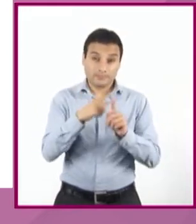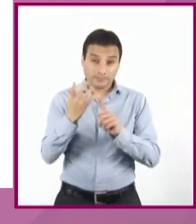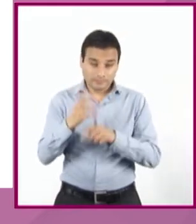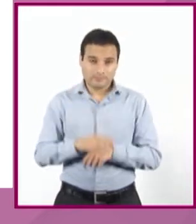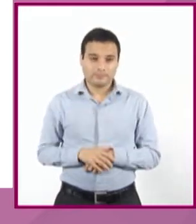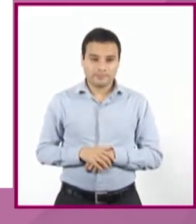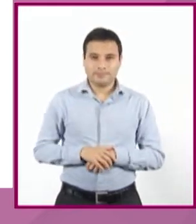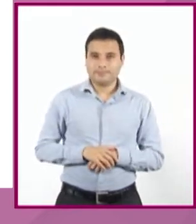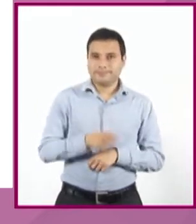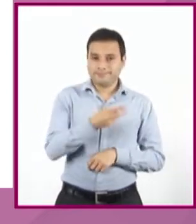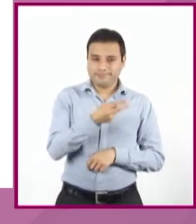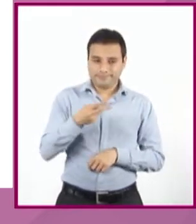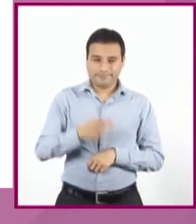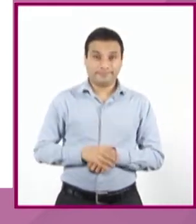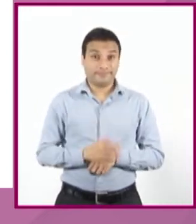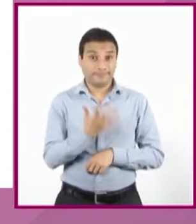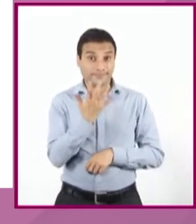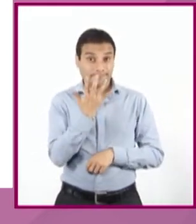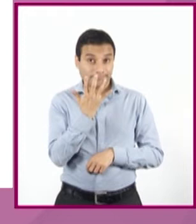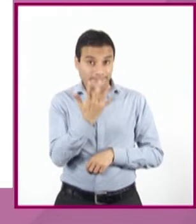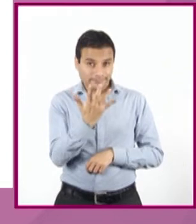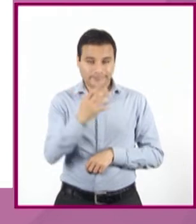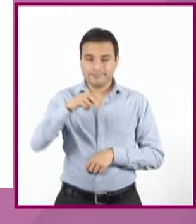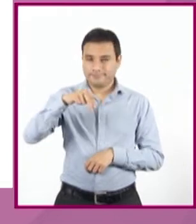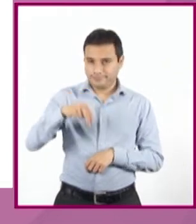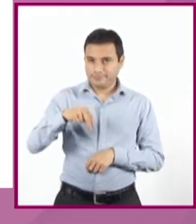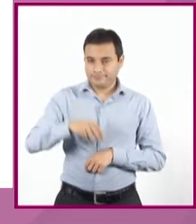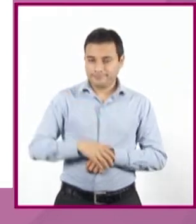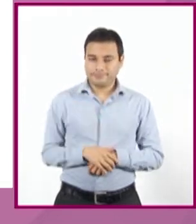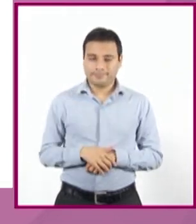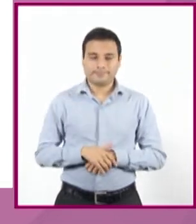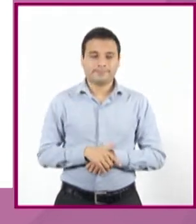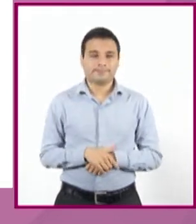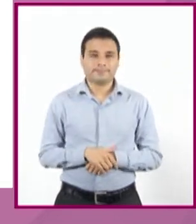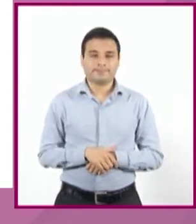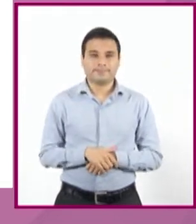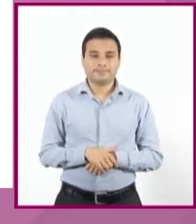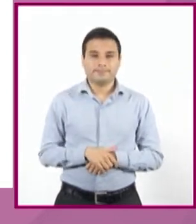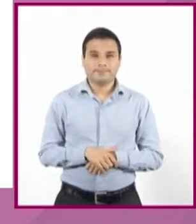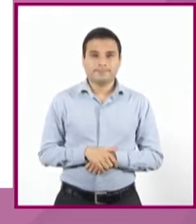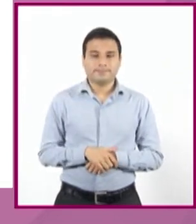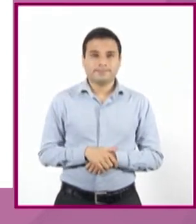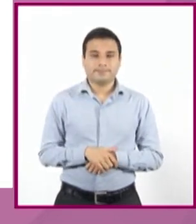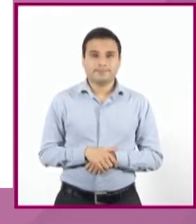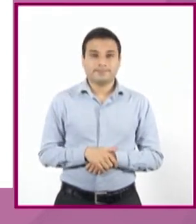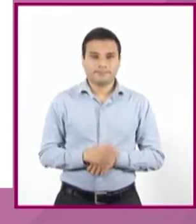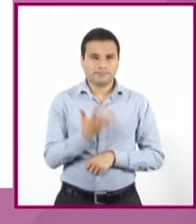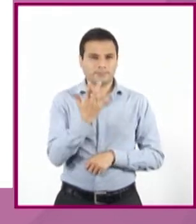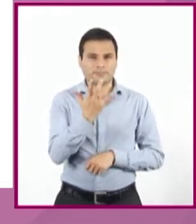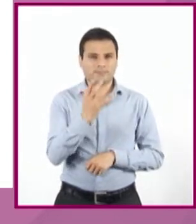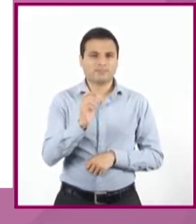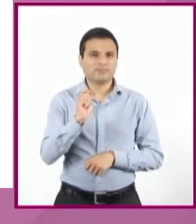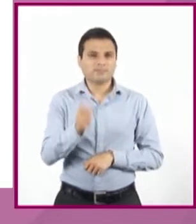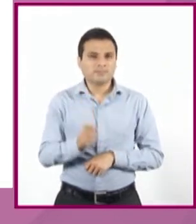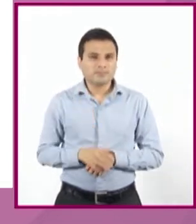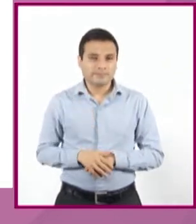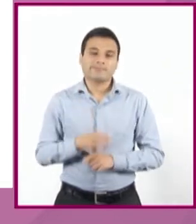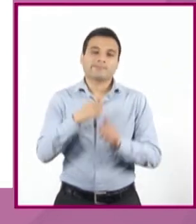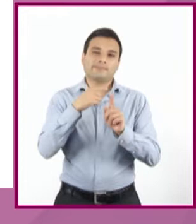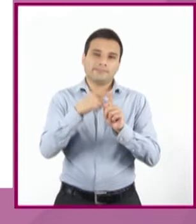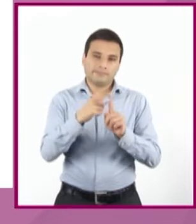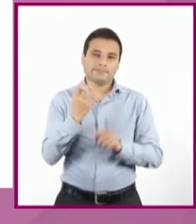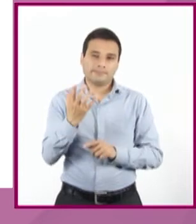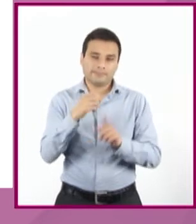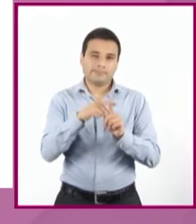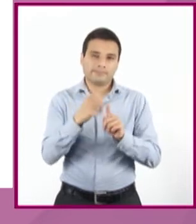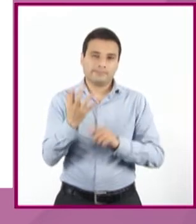expresión a subíndice n, es igual a 5n, en la que el 5 representa la